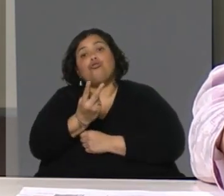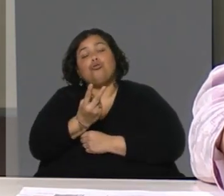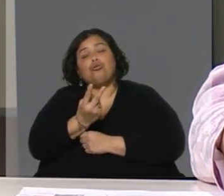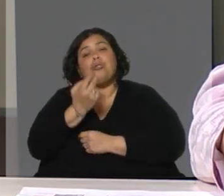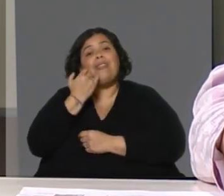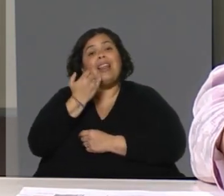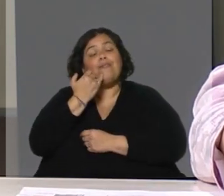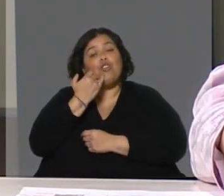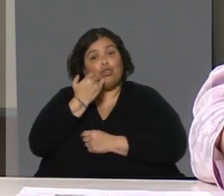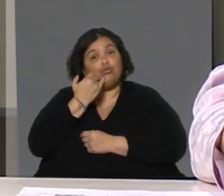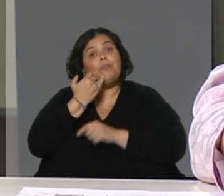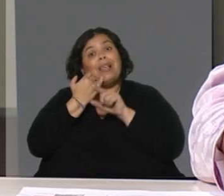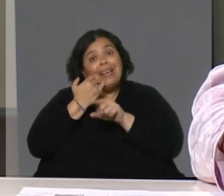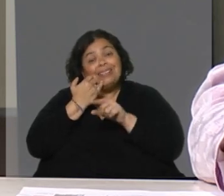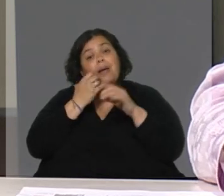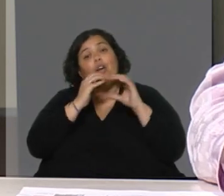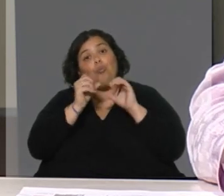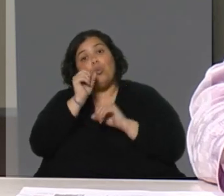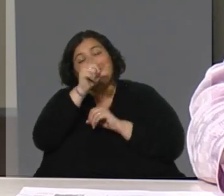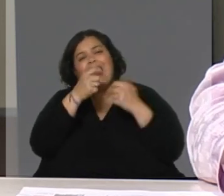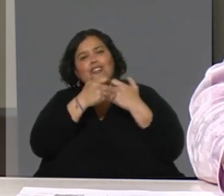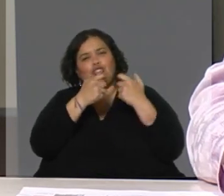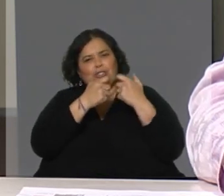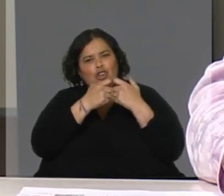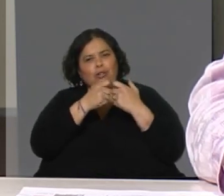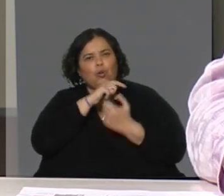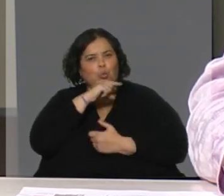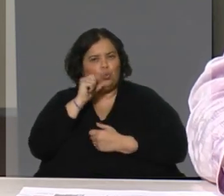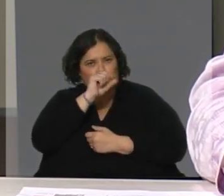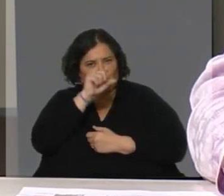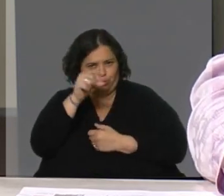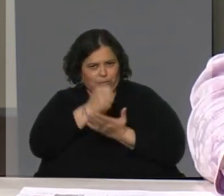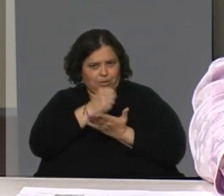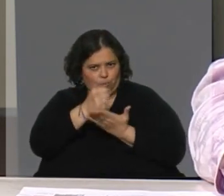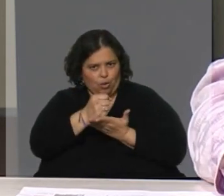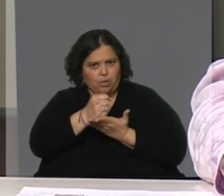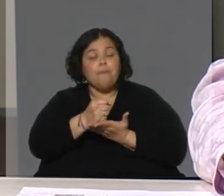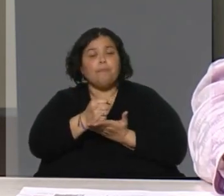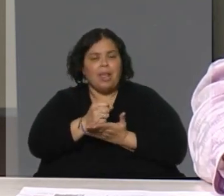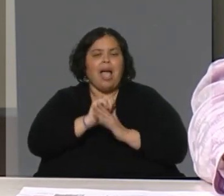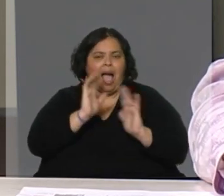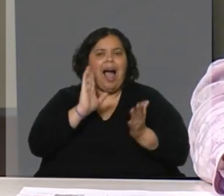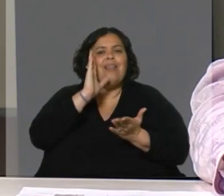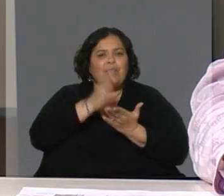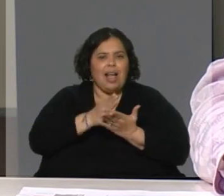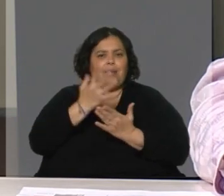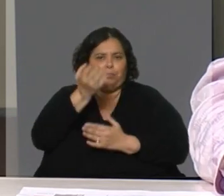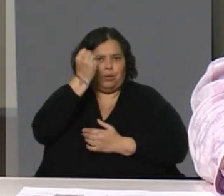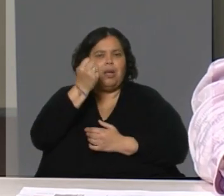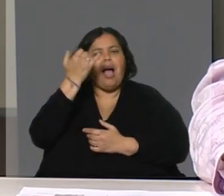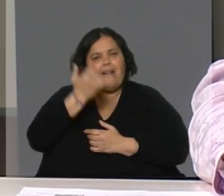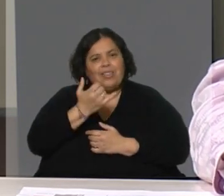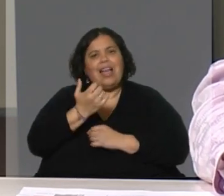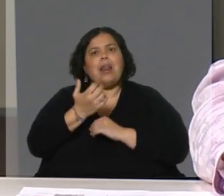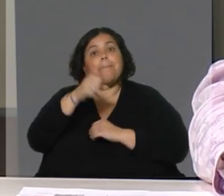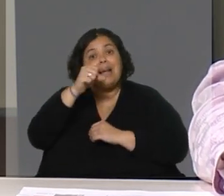se comunicaban con los dos de Los Socios de esa asociación para delinquir y Bueno o sea que llegamos a la conclusión de que había más teléfonos pero no